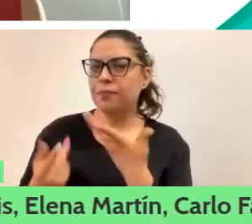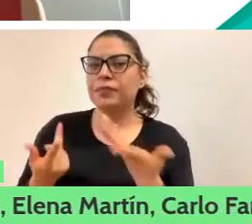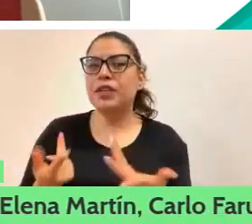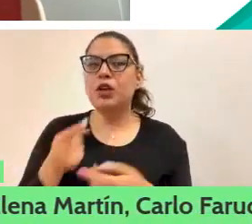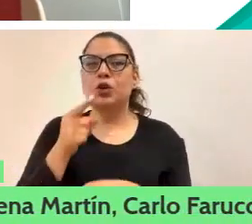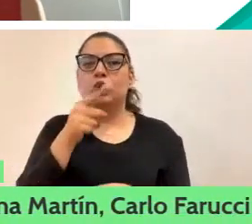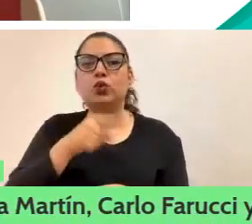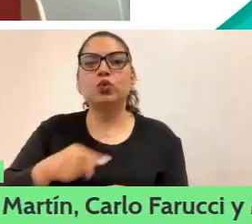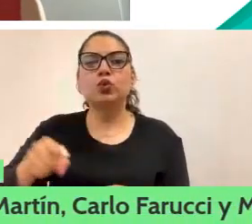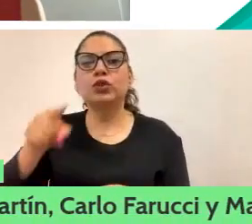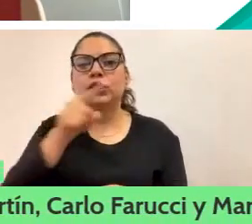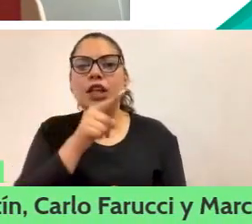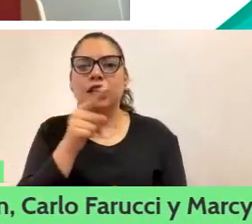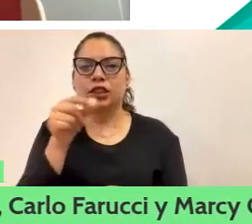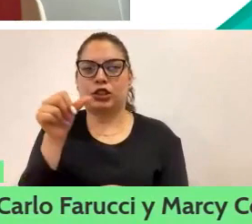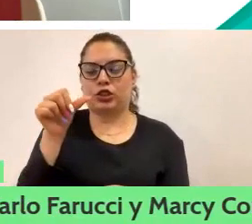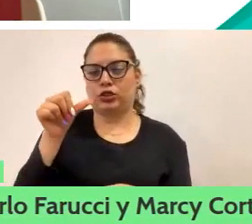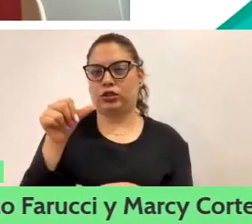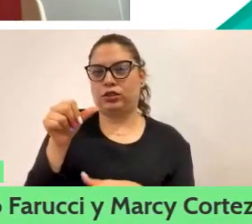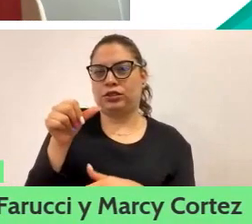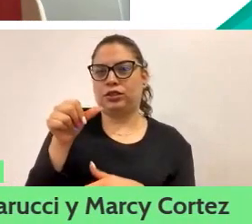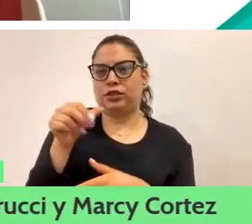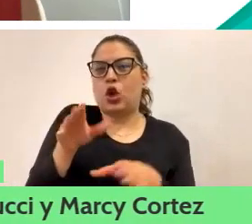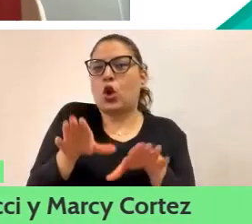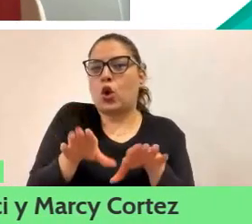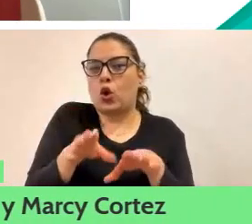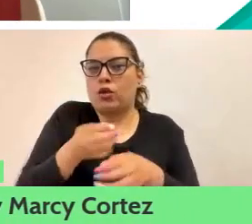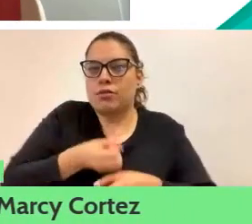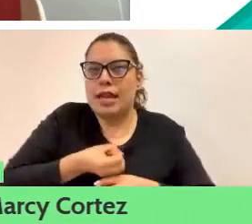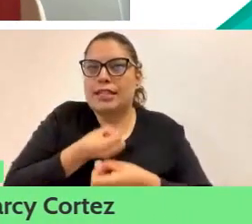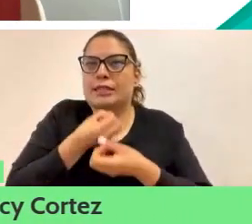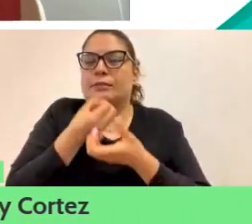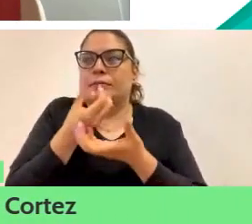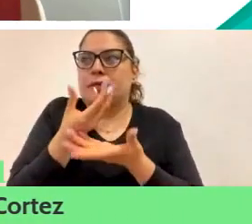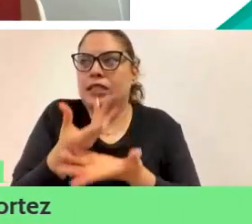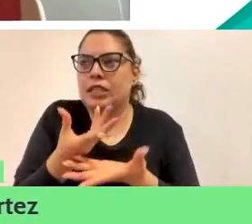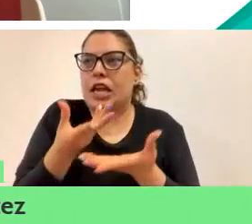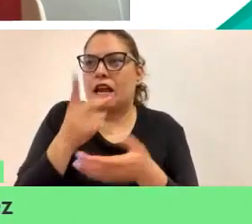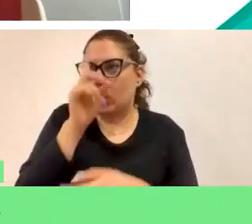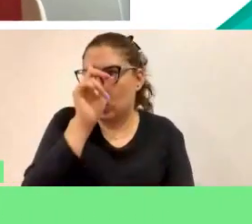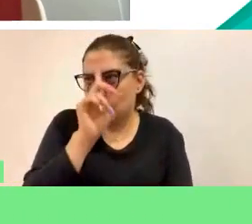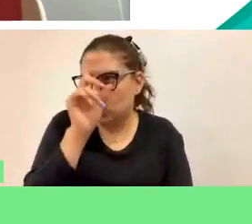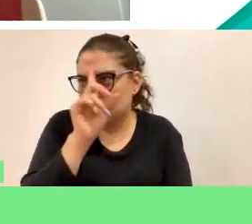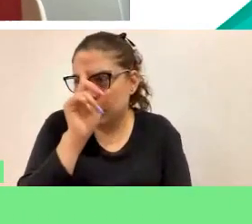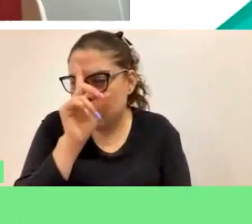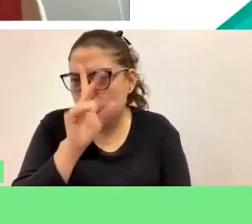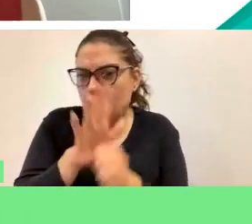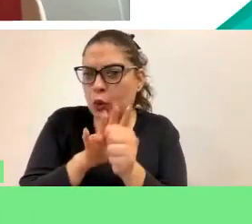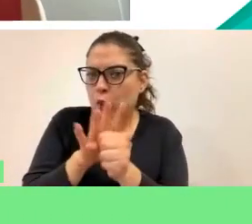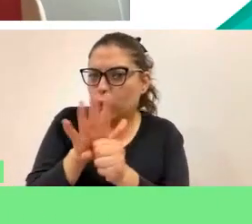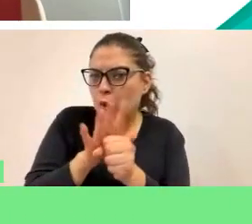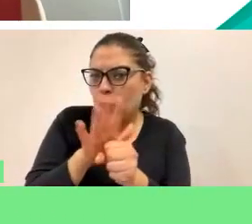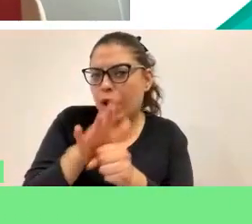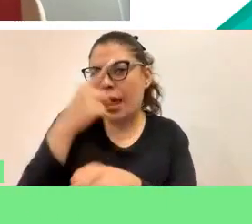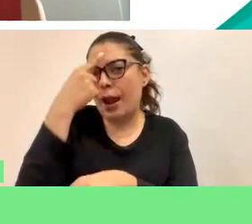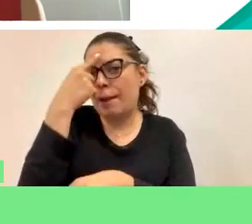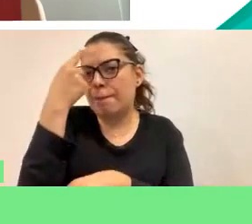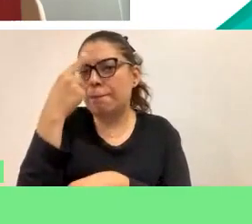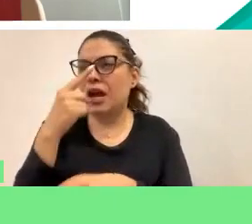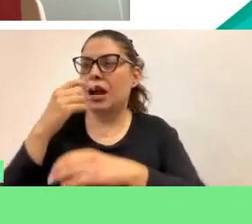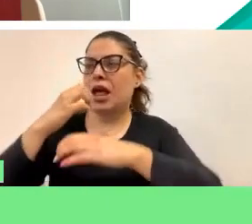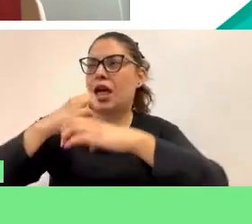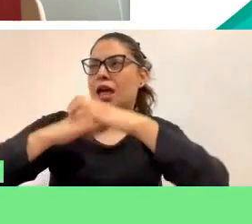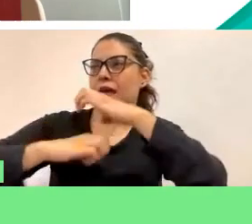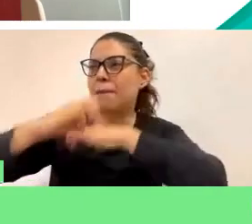y qué le dirías hoy a todas estas organizaciones que están participando? ¿Cómo dejar de gestionar la escasez, dejar de